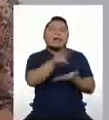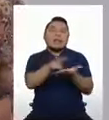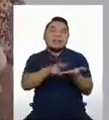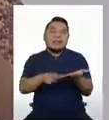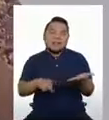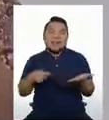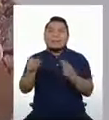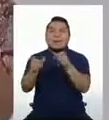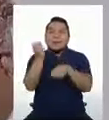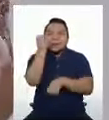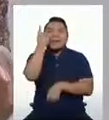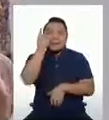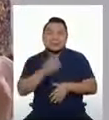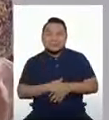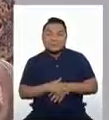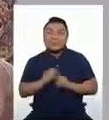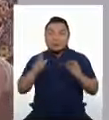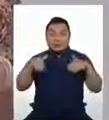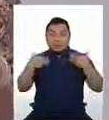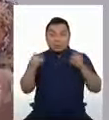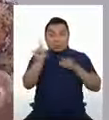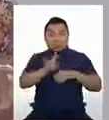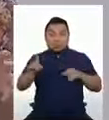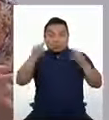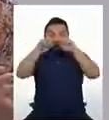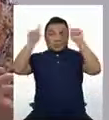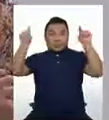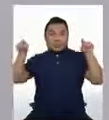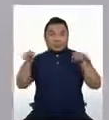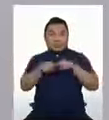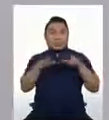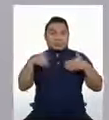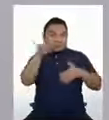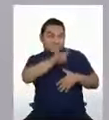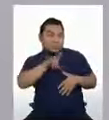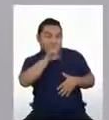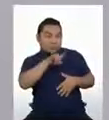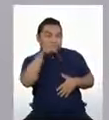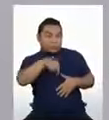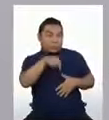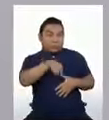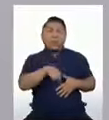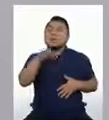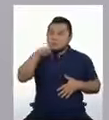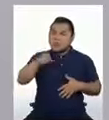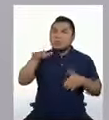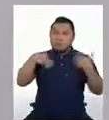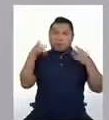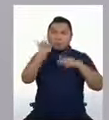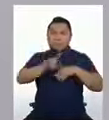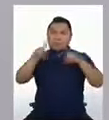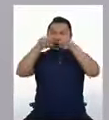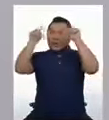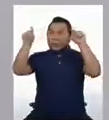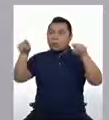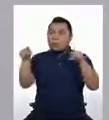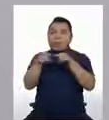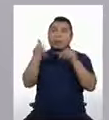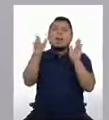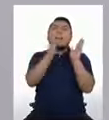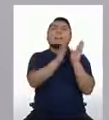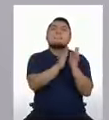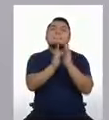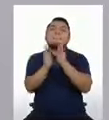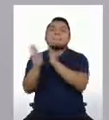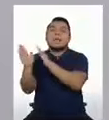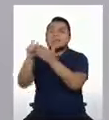lectores. ¿Y podemos usar un cuadro como el que hemos utilizado hoy? Sí, Patti. Pueden usar un cuadro similar para planificar